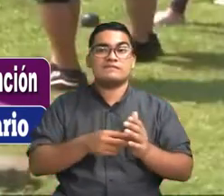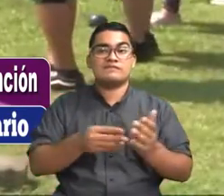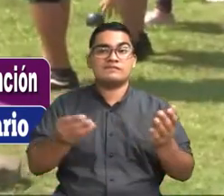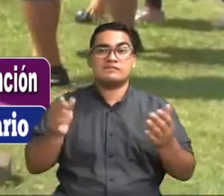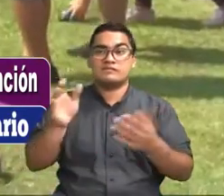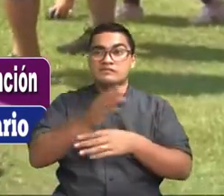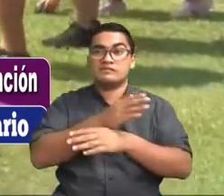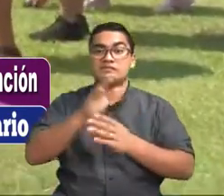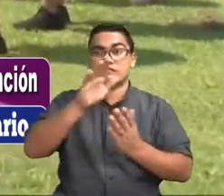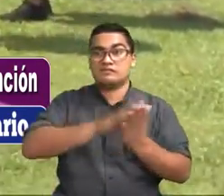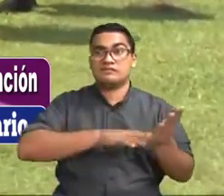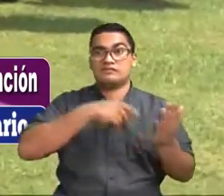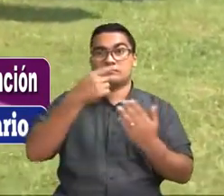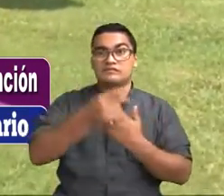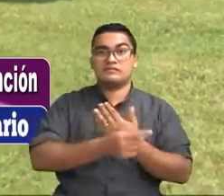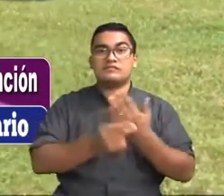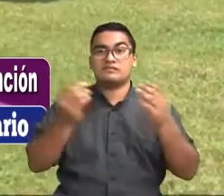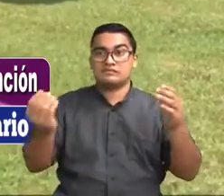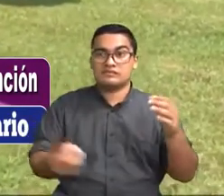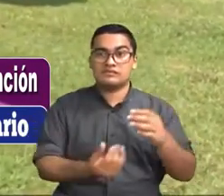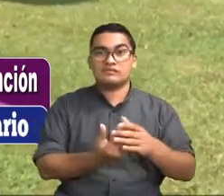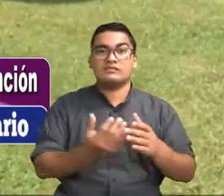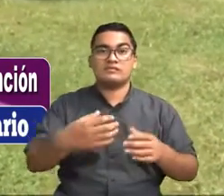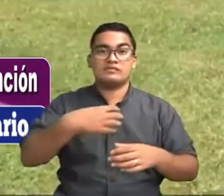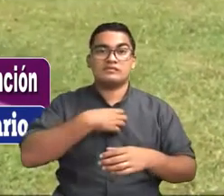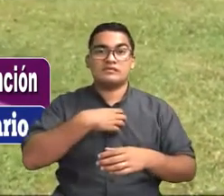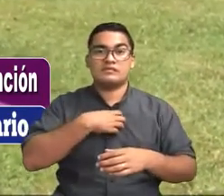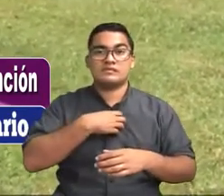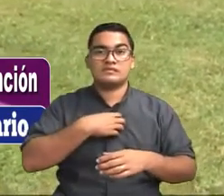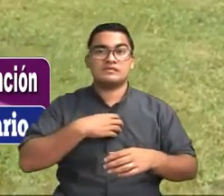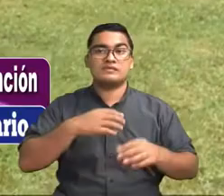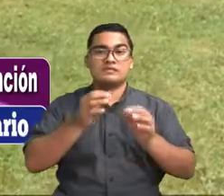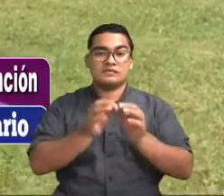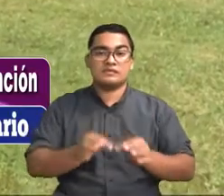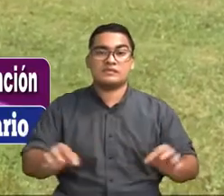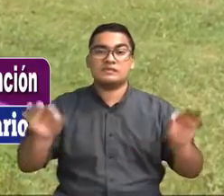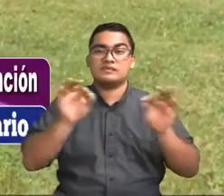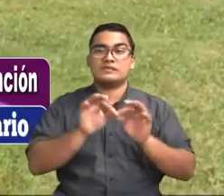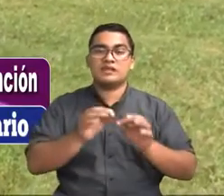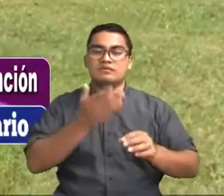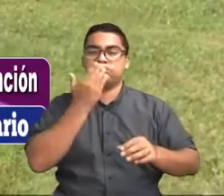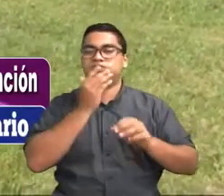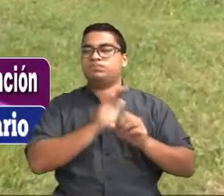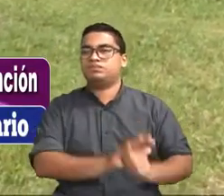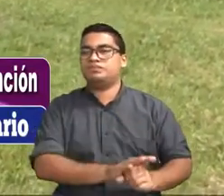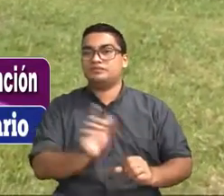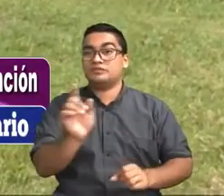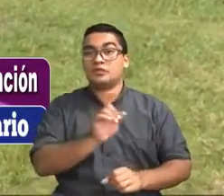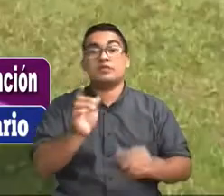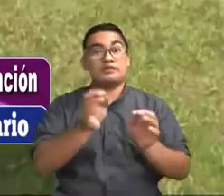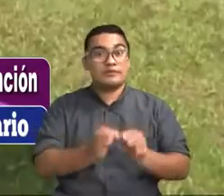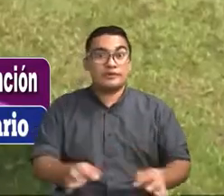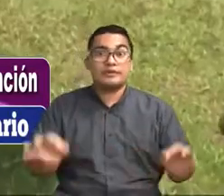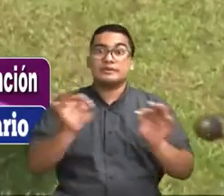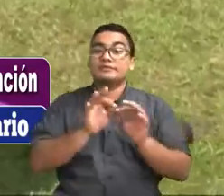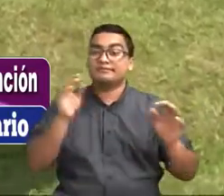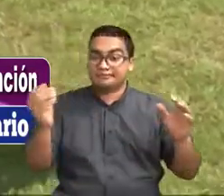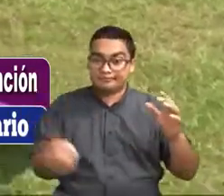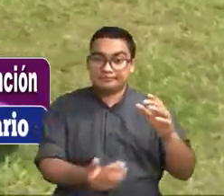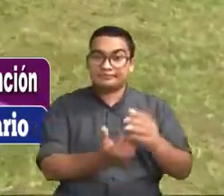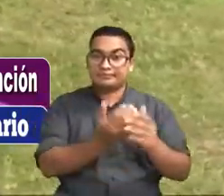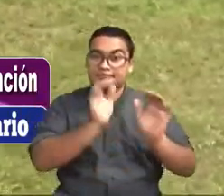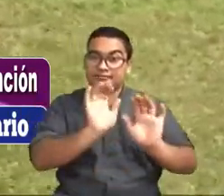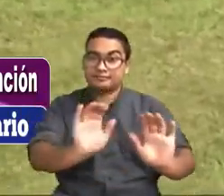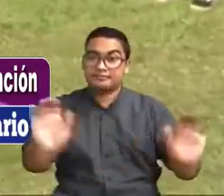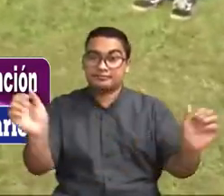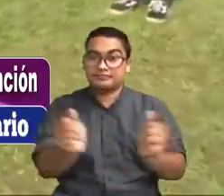programas, parte de la inclusión, ¿verdad? En uno de los principios decíamos la no discriminación, es la inclusión de todos estos